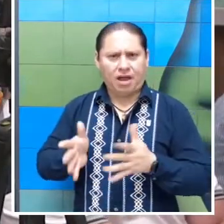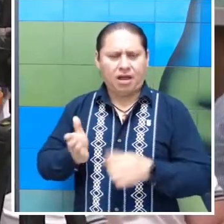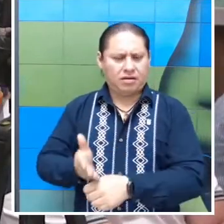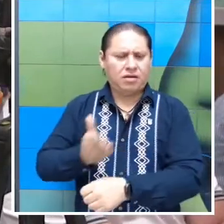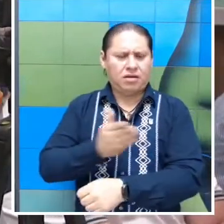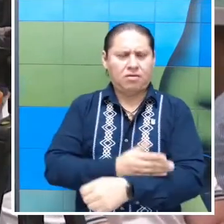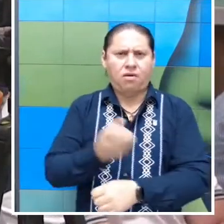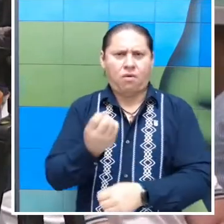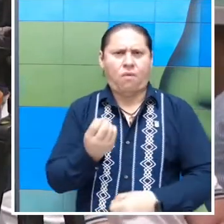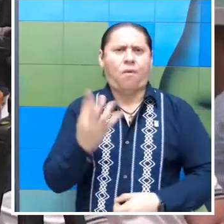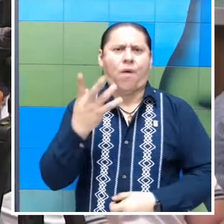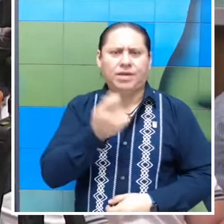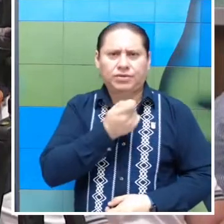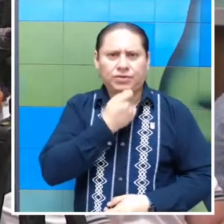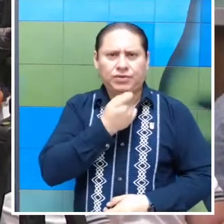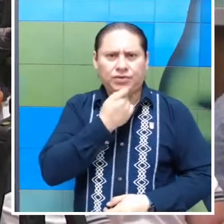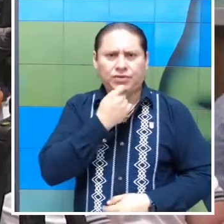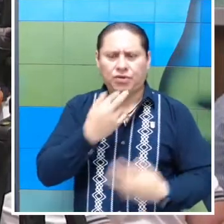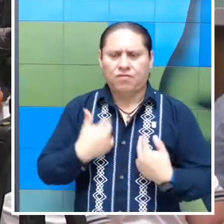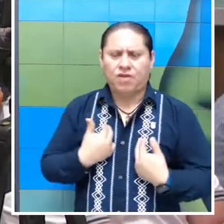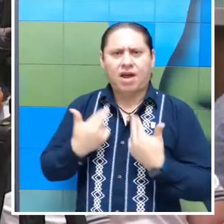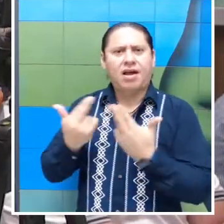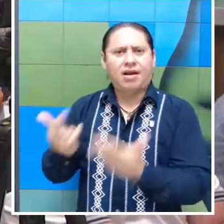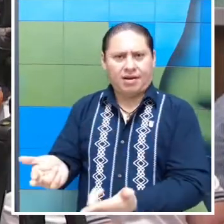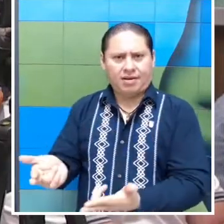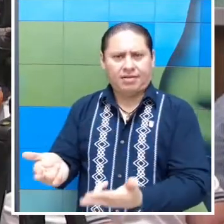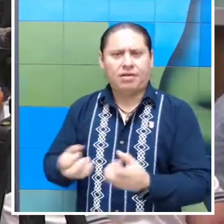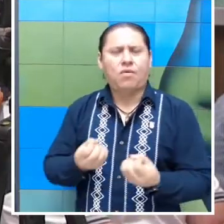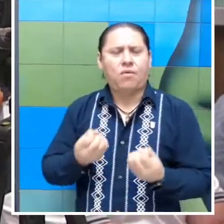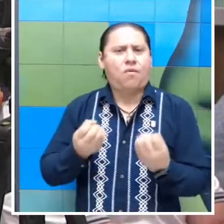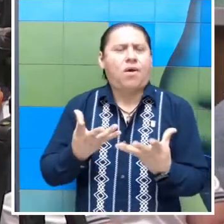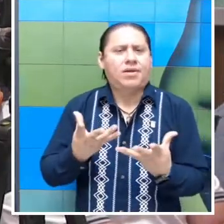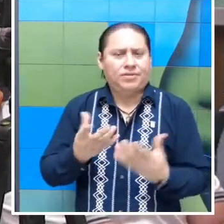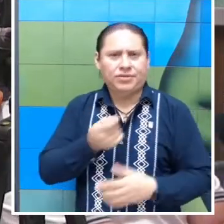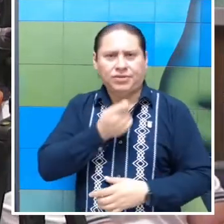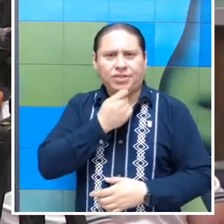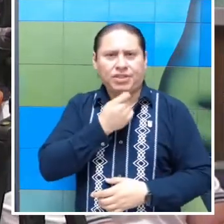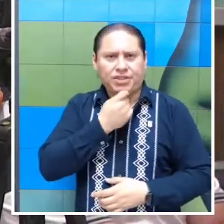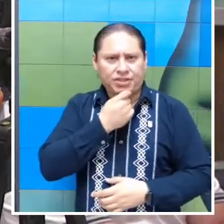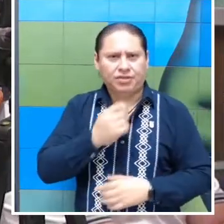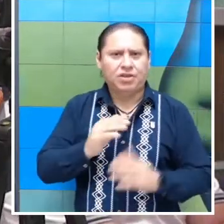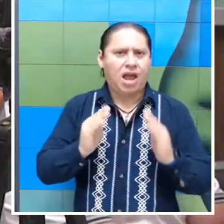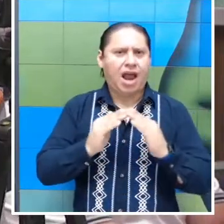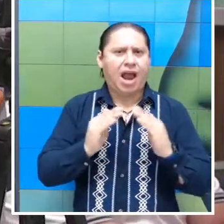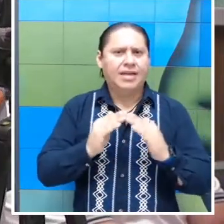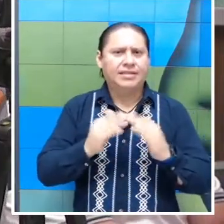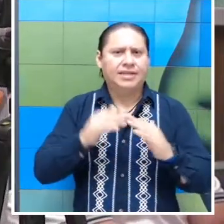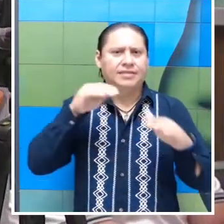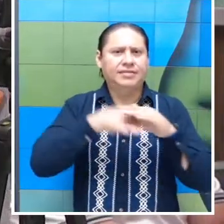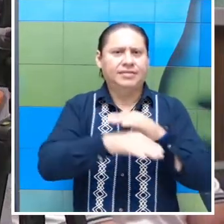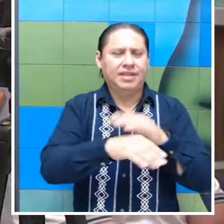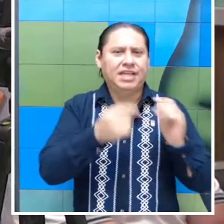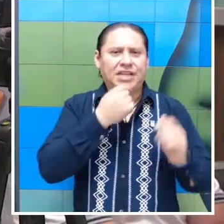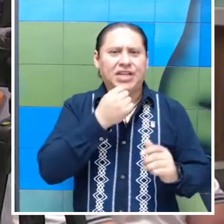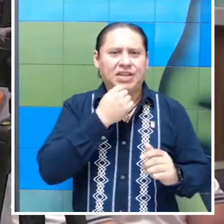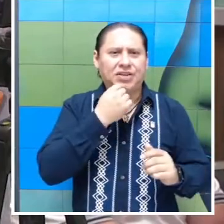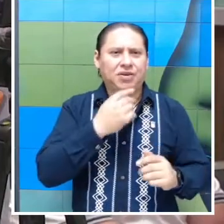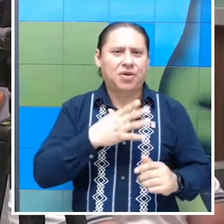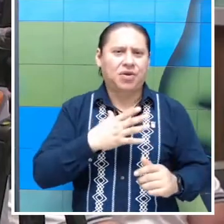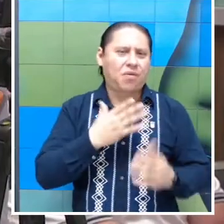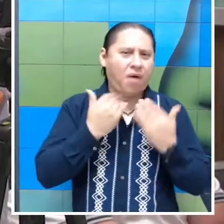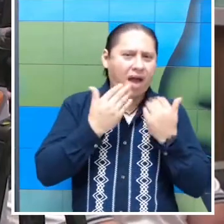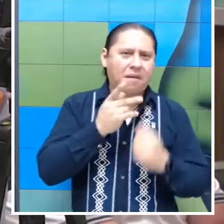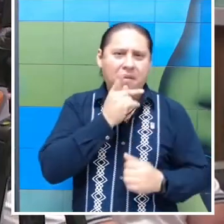a cuántos niños se les será entregado, cuántos niños serán beneficiados, cuántas casas, hogares serán beneficiadas en el